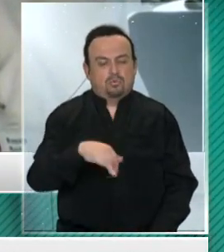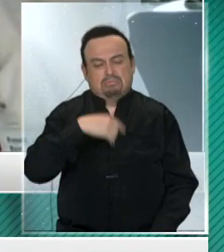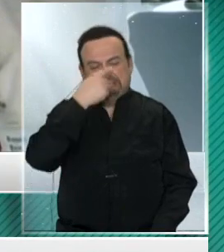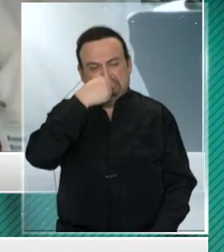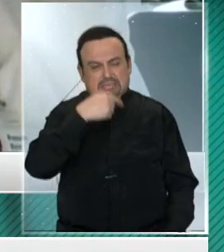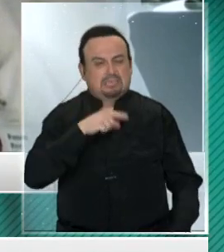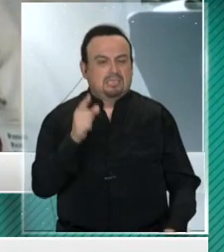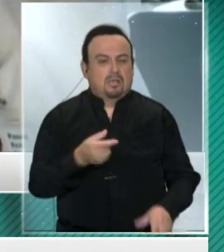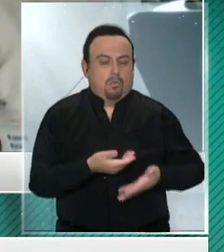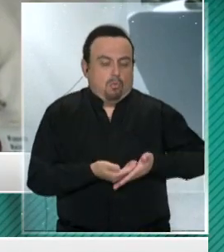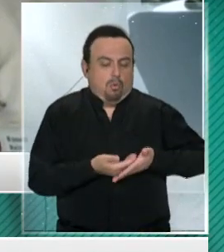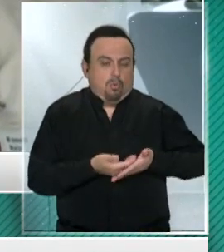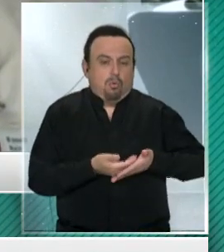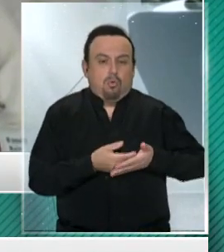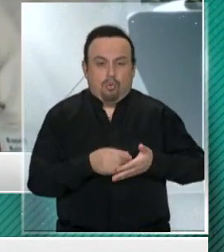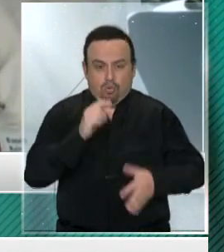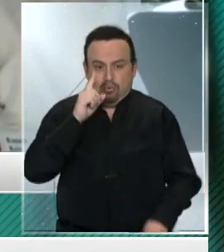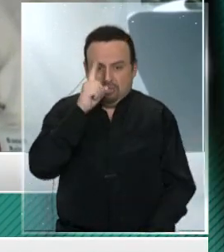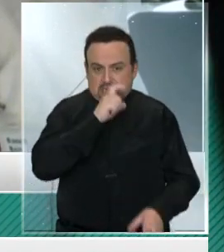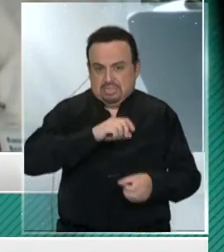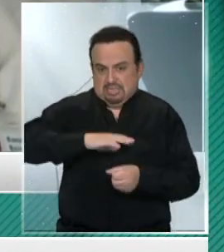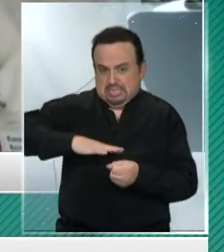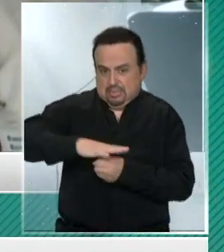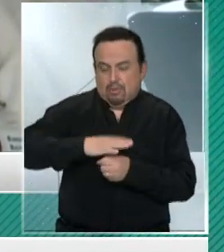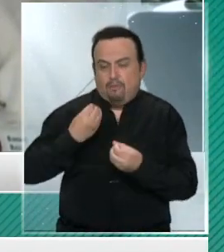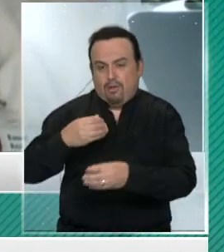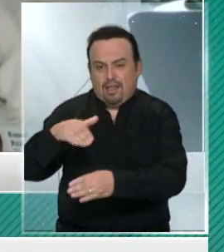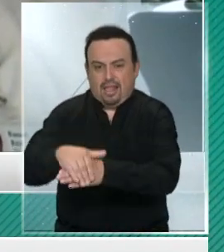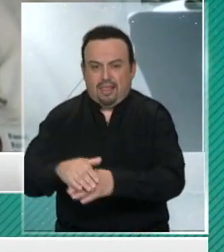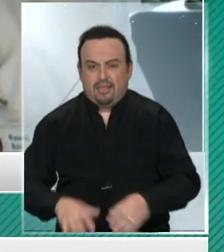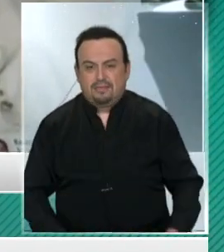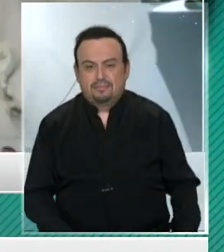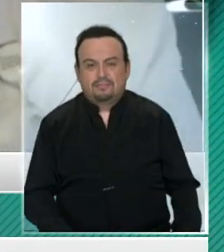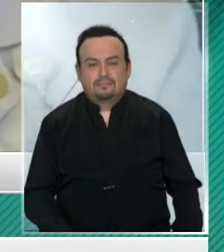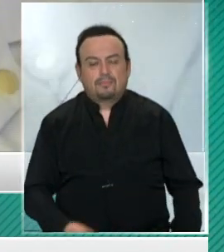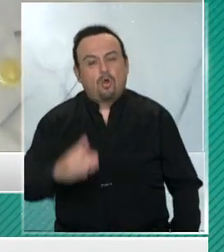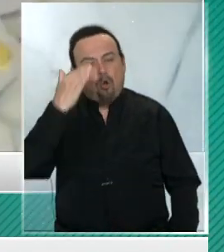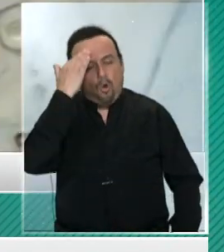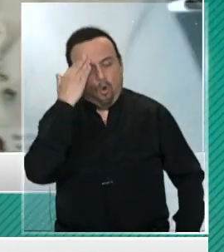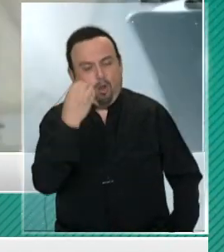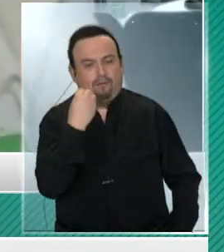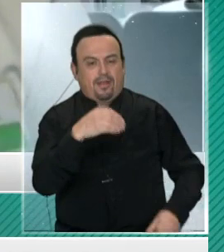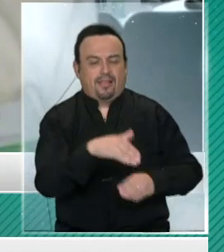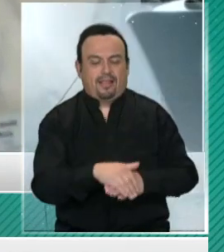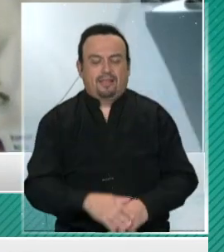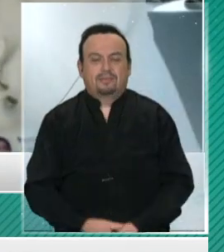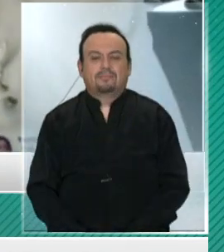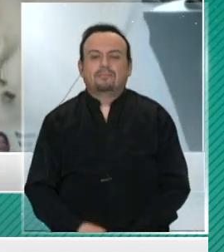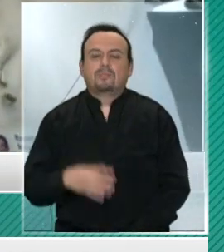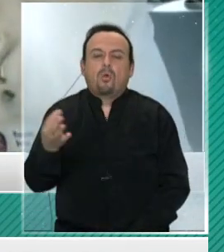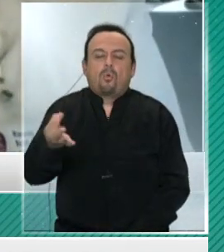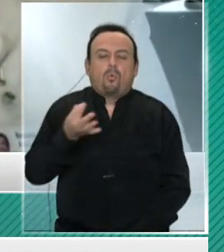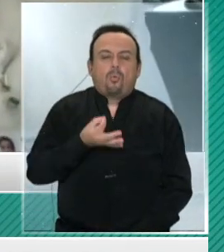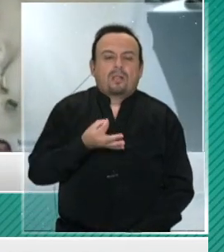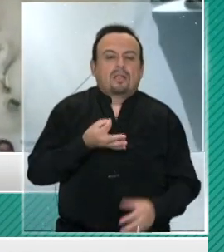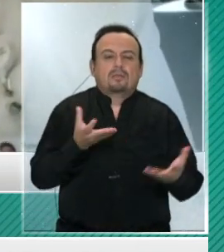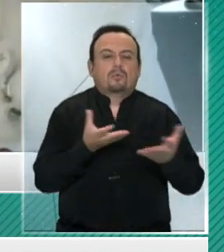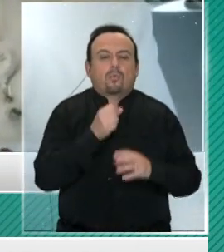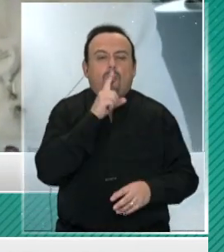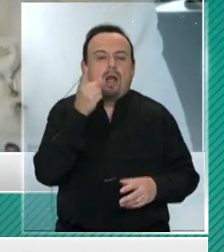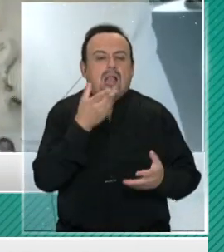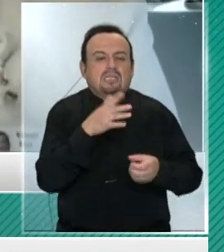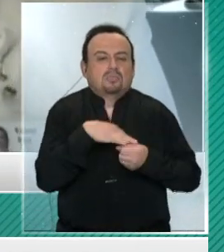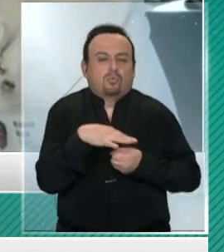también pueden entrar en un proceso bien complejo. Buenas tardes. Hola, muy buenas tardes. Cuéntenos cuál es el panorama